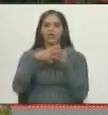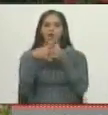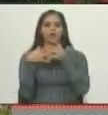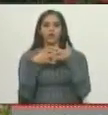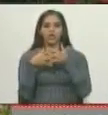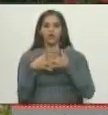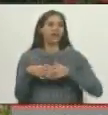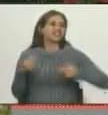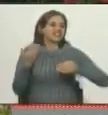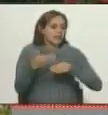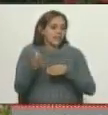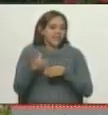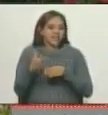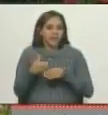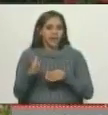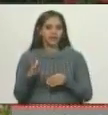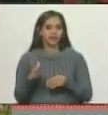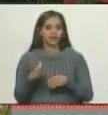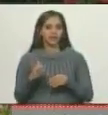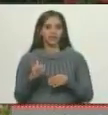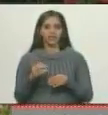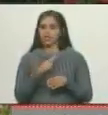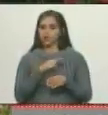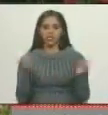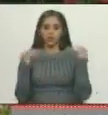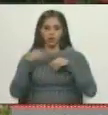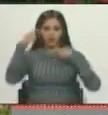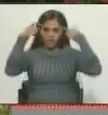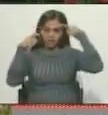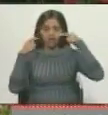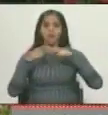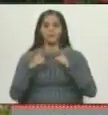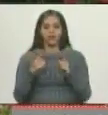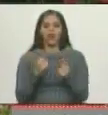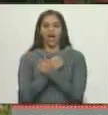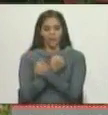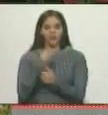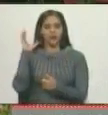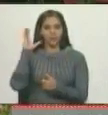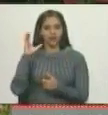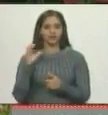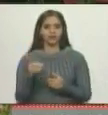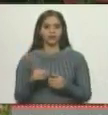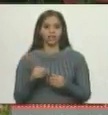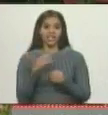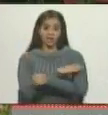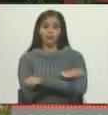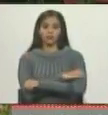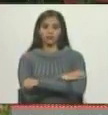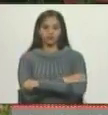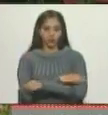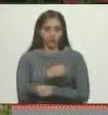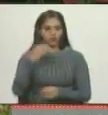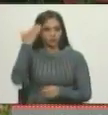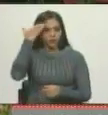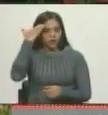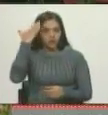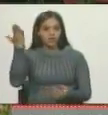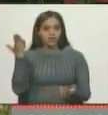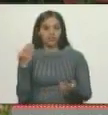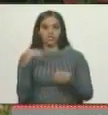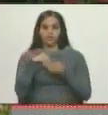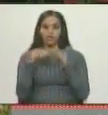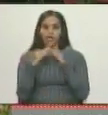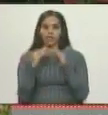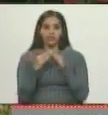Unidos, independientemente que no esté con nosotros, pero aman a nuestra patria. Es esa oposición racional, o gente que está en su casa,